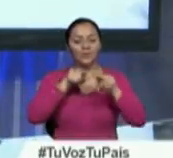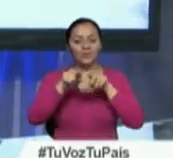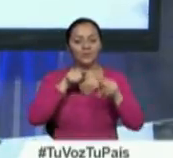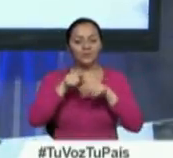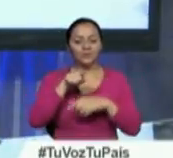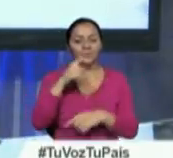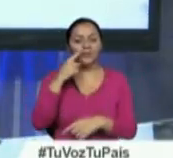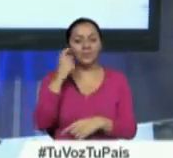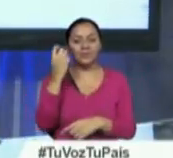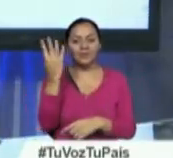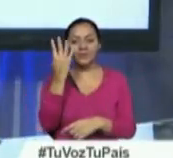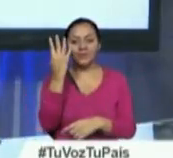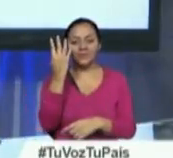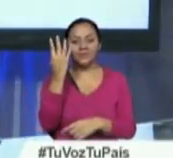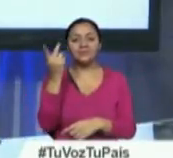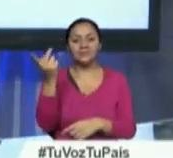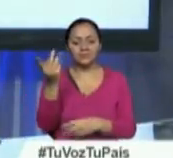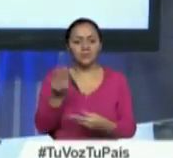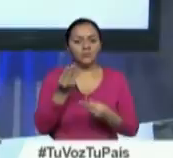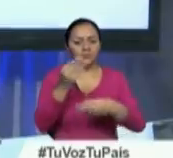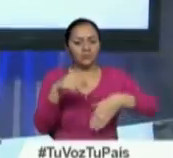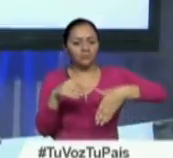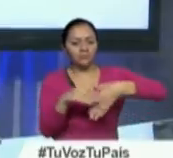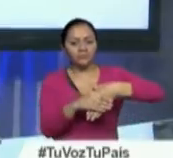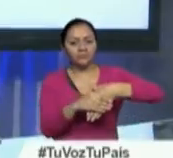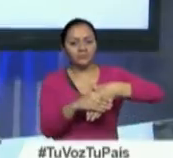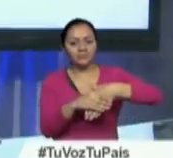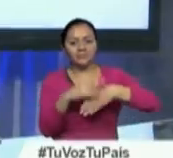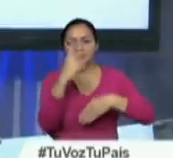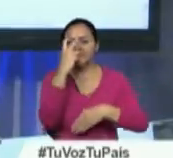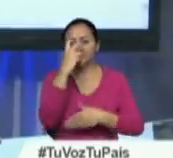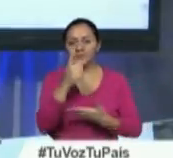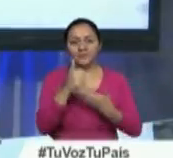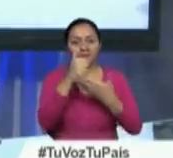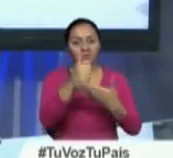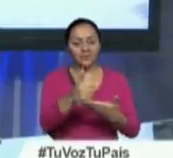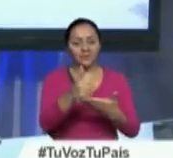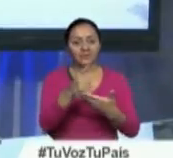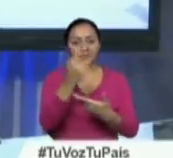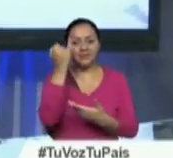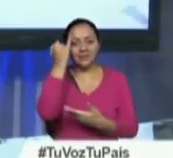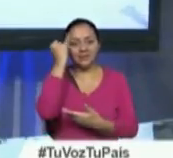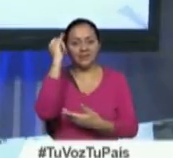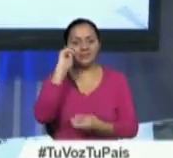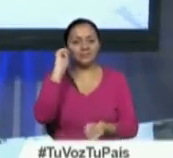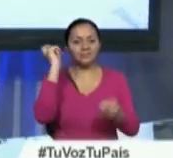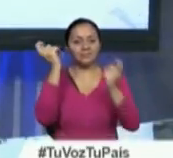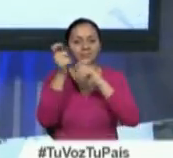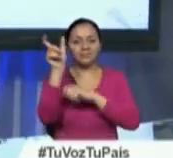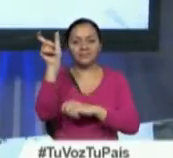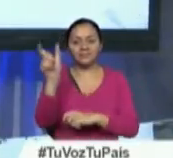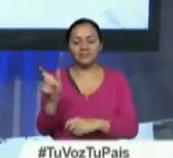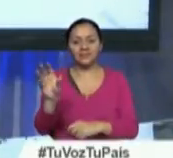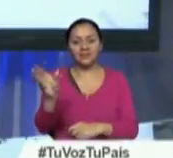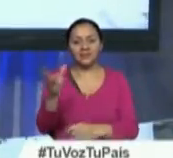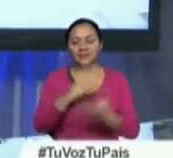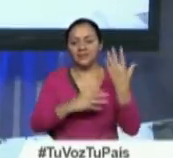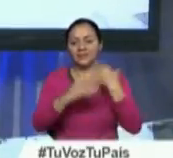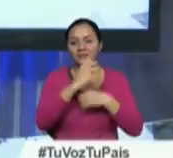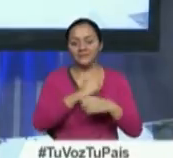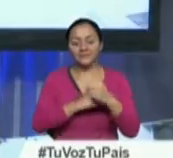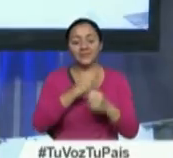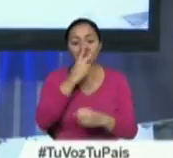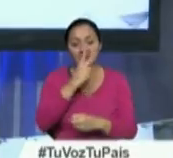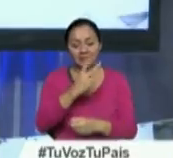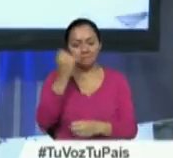con discapacidad visual, pues es el ganador absoluto del concurso Una idea para cambiar la historia del canal History Channel.